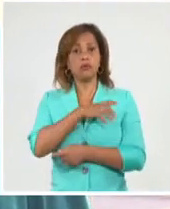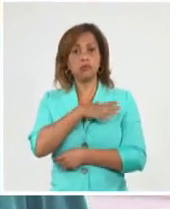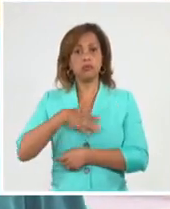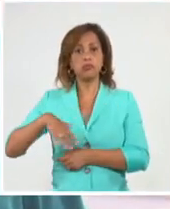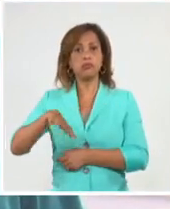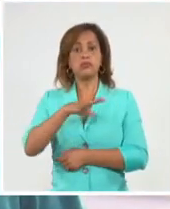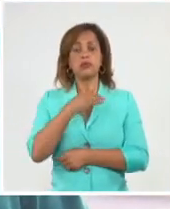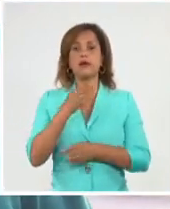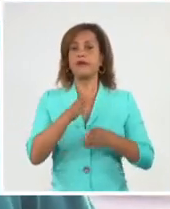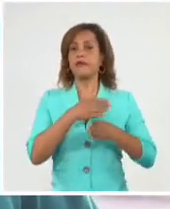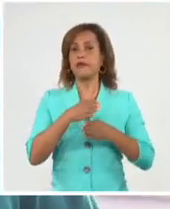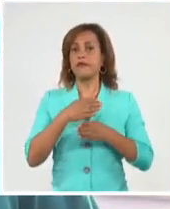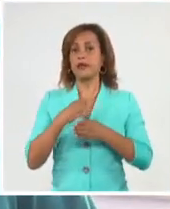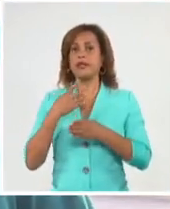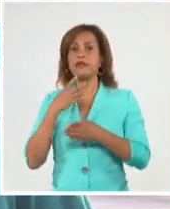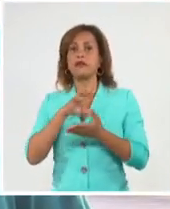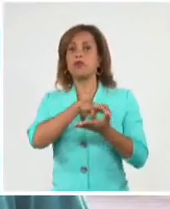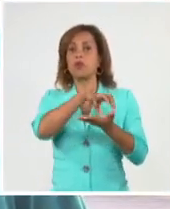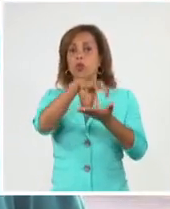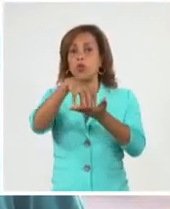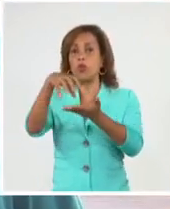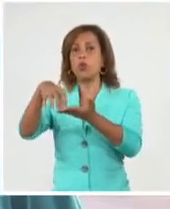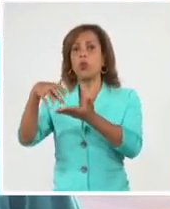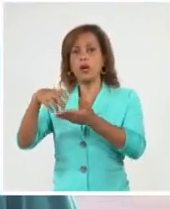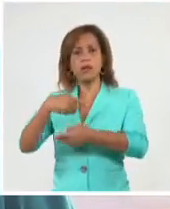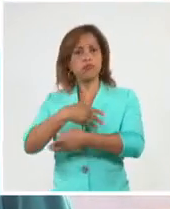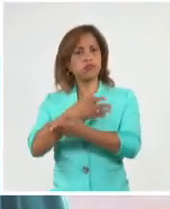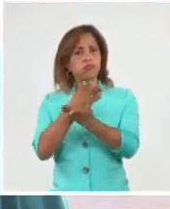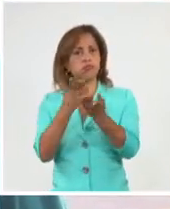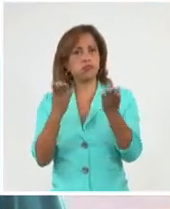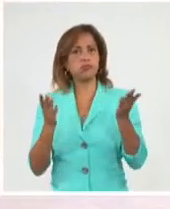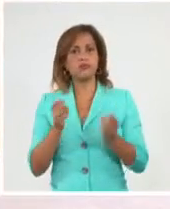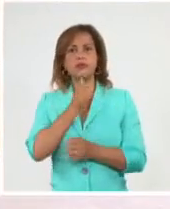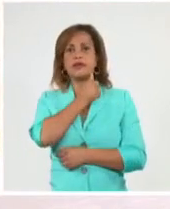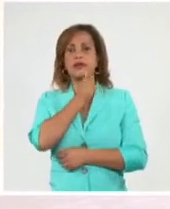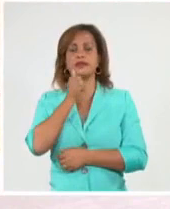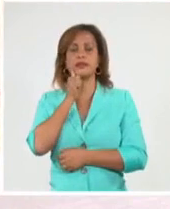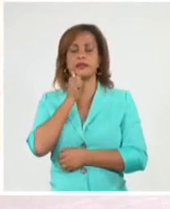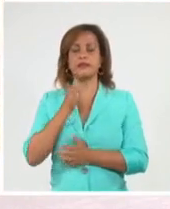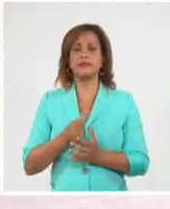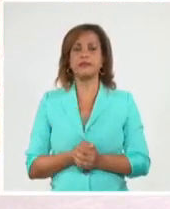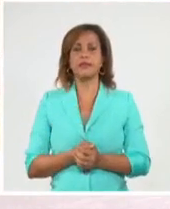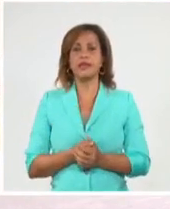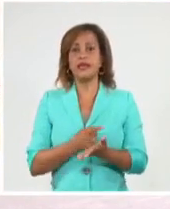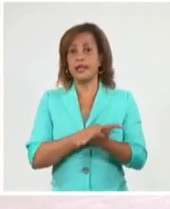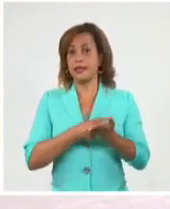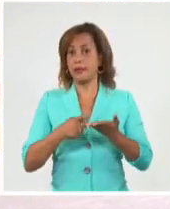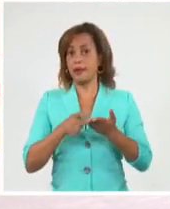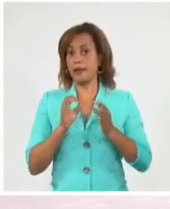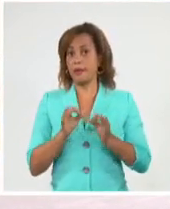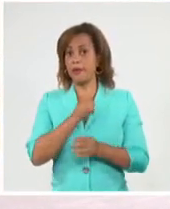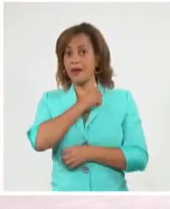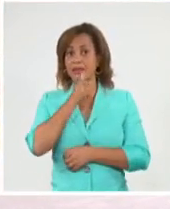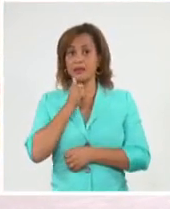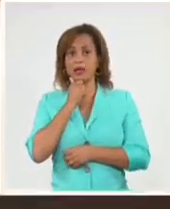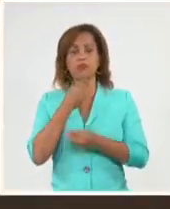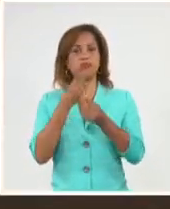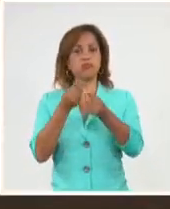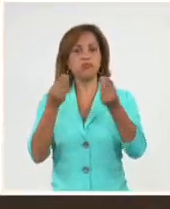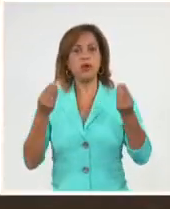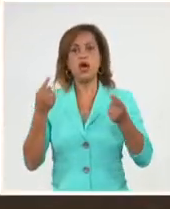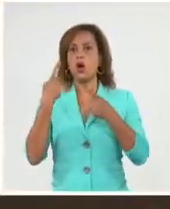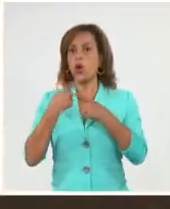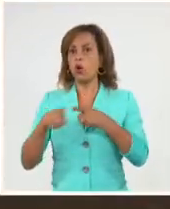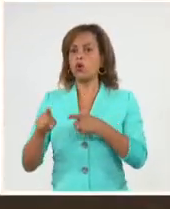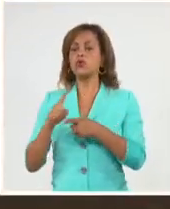Aguarama, Oquita y Real Campiña. Esta semana el producto llegará a los núcleos restantes de